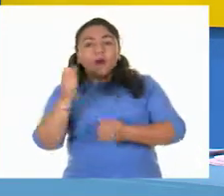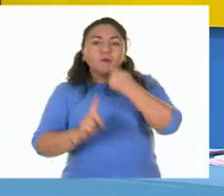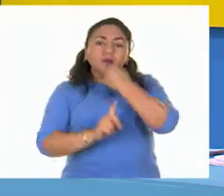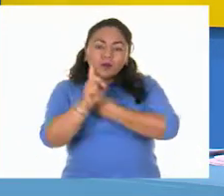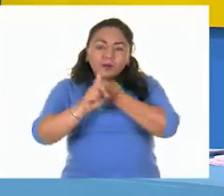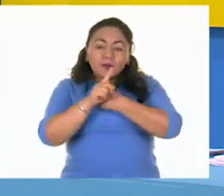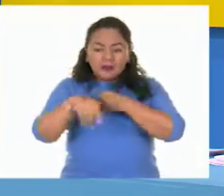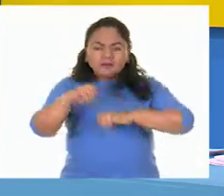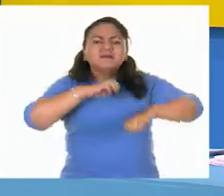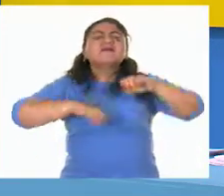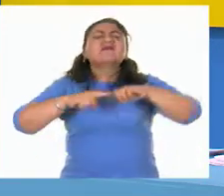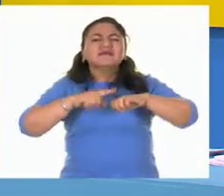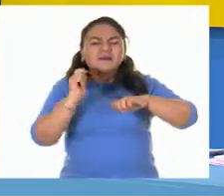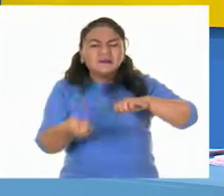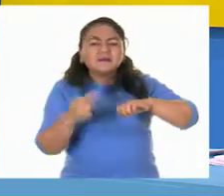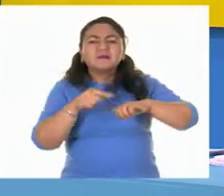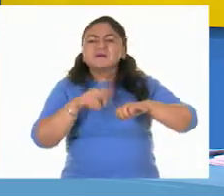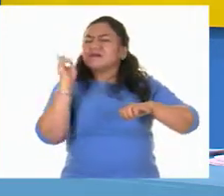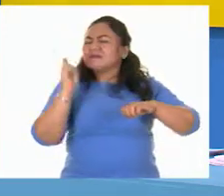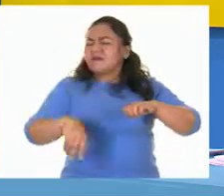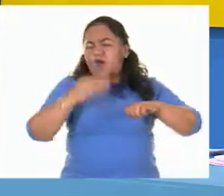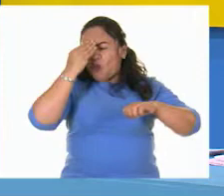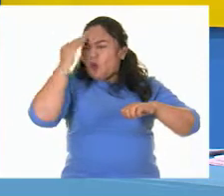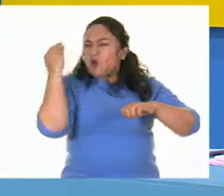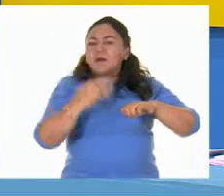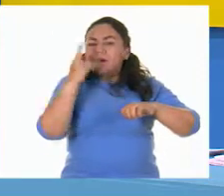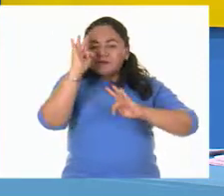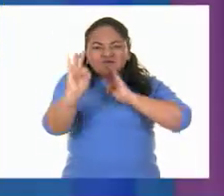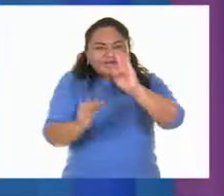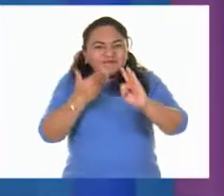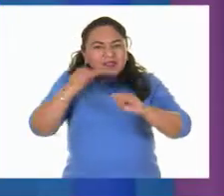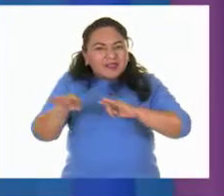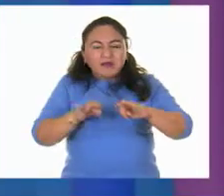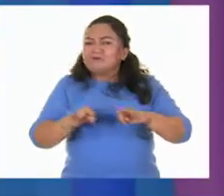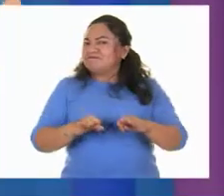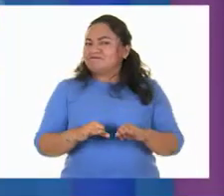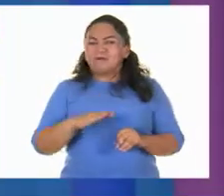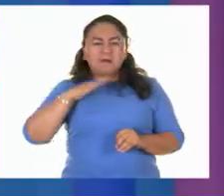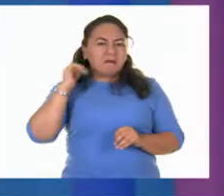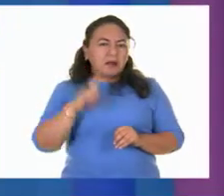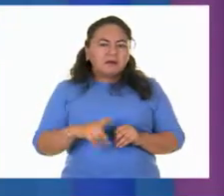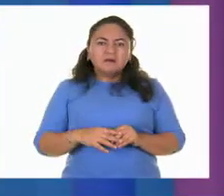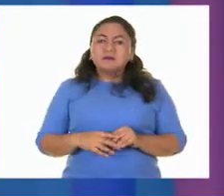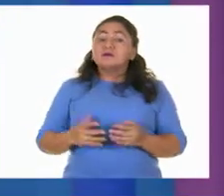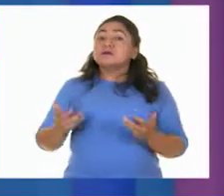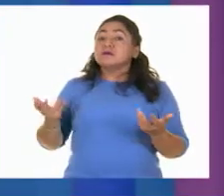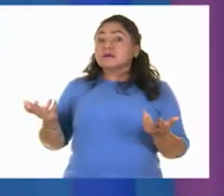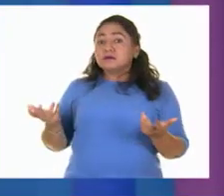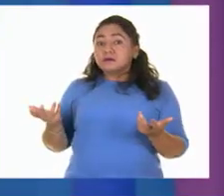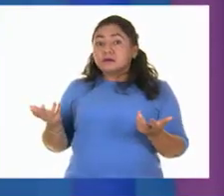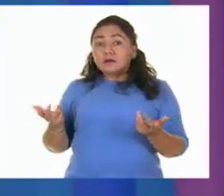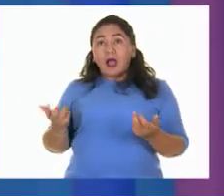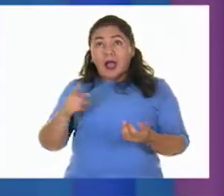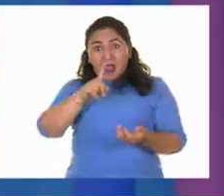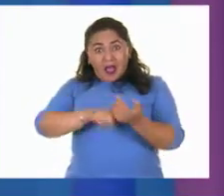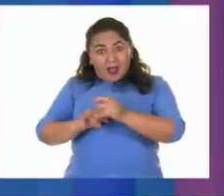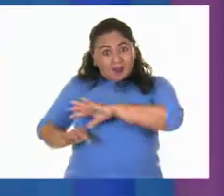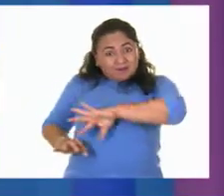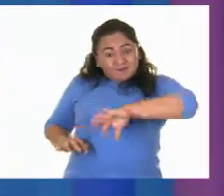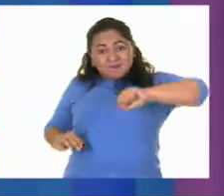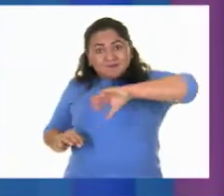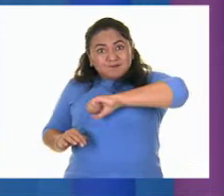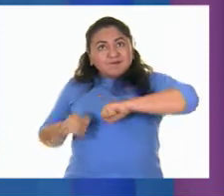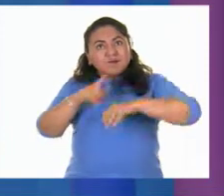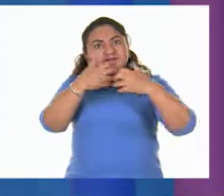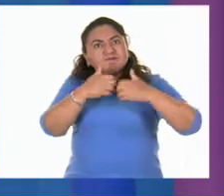empresas, y era que tenían pésimas condiciones laborales. O sea, ¿qué? Aún con toda la